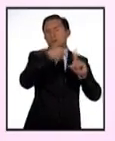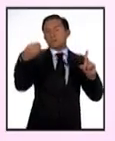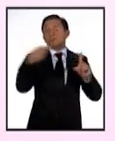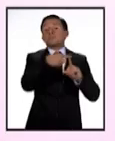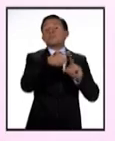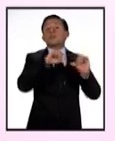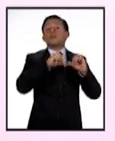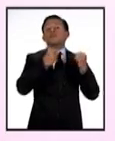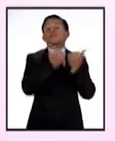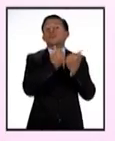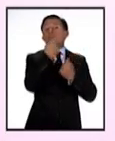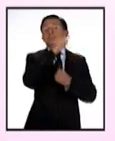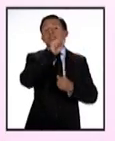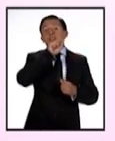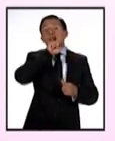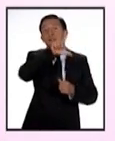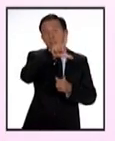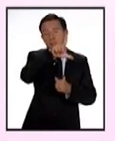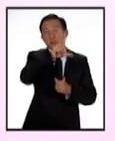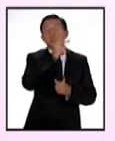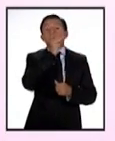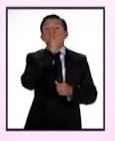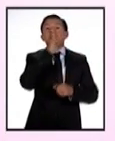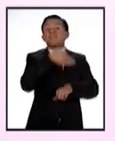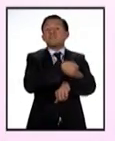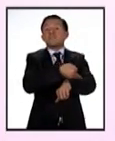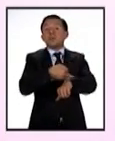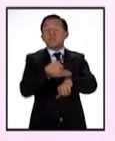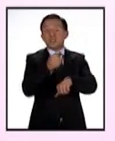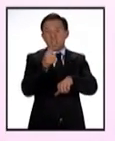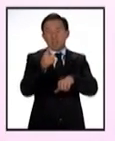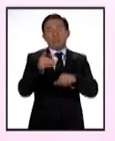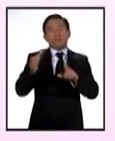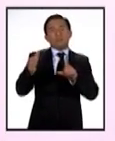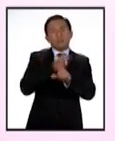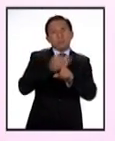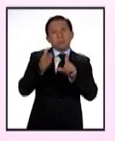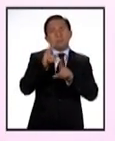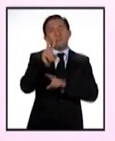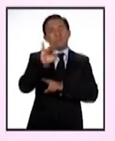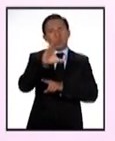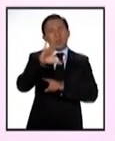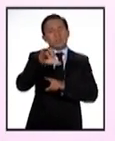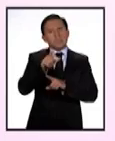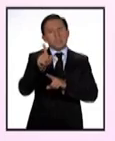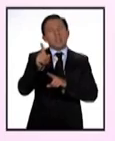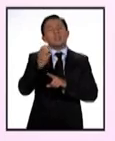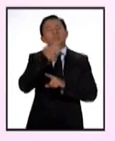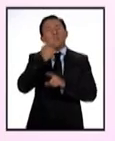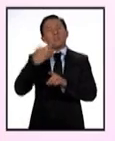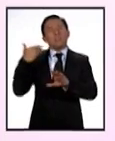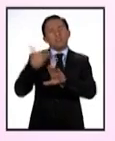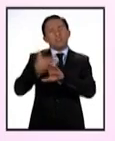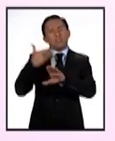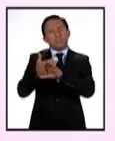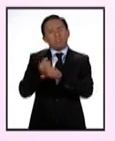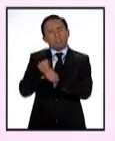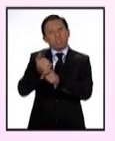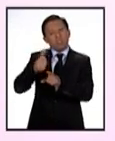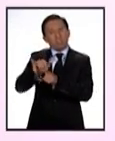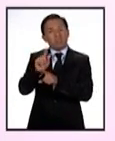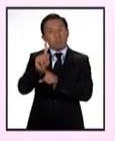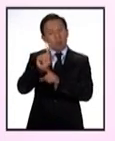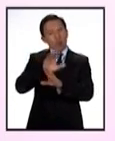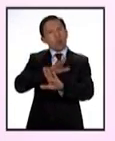Jalisciense de Padres de Familia en contra de la violencia y el acoso escolar Azjapava. Quien encabeza esta organización